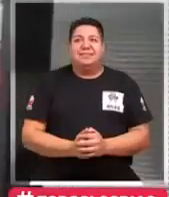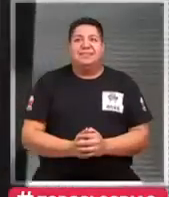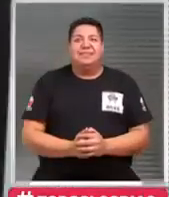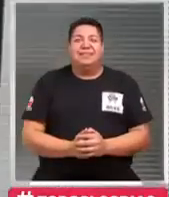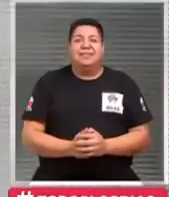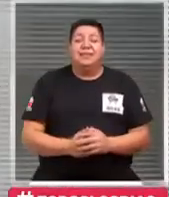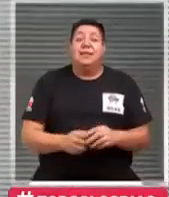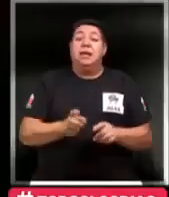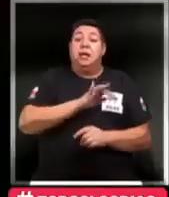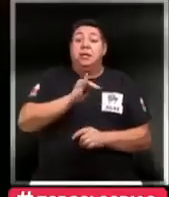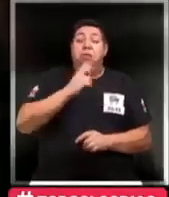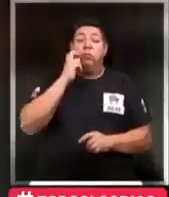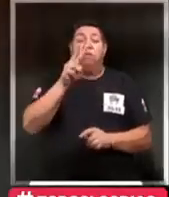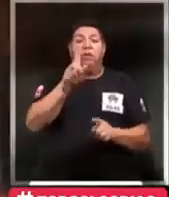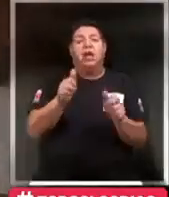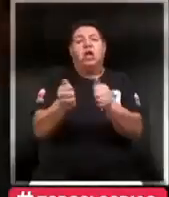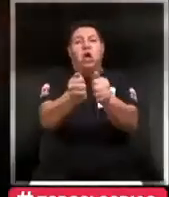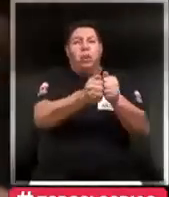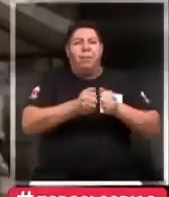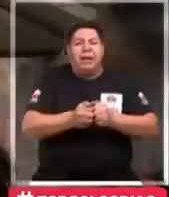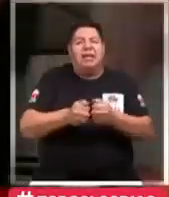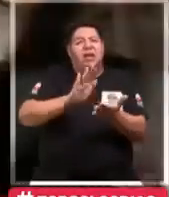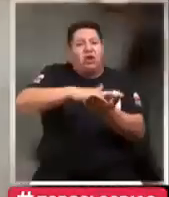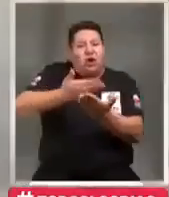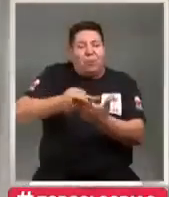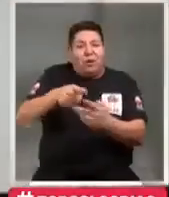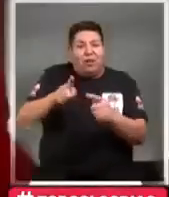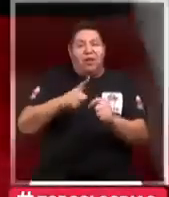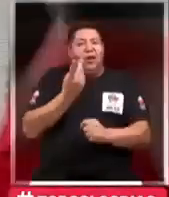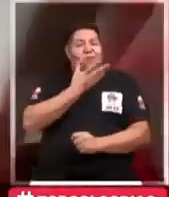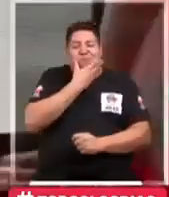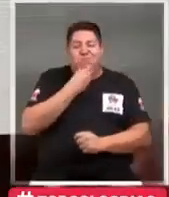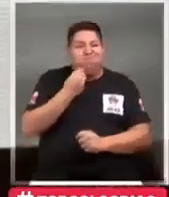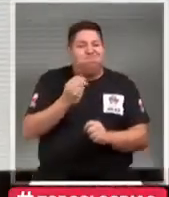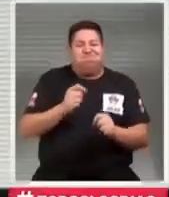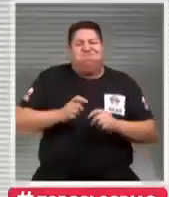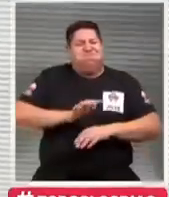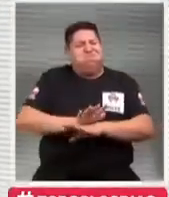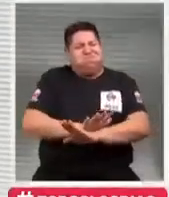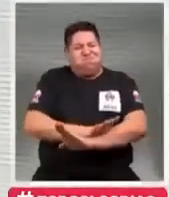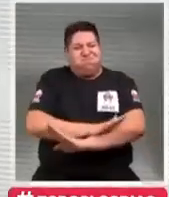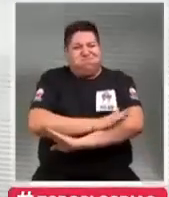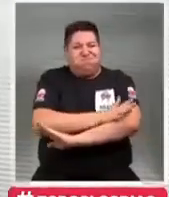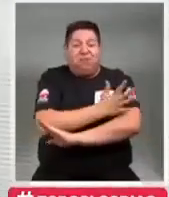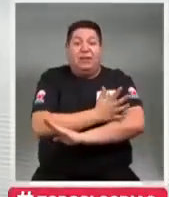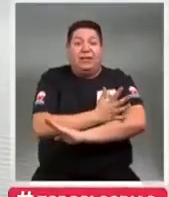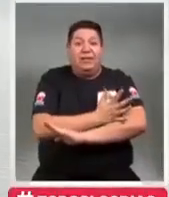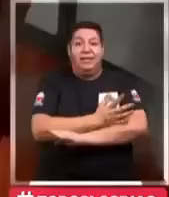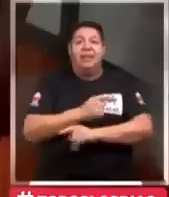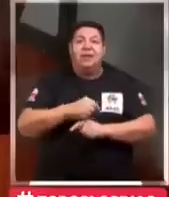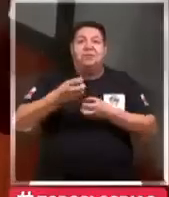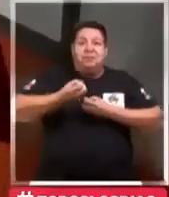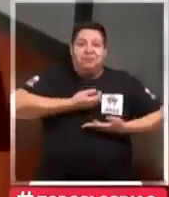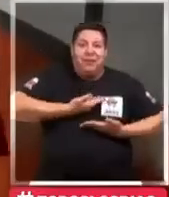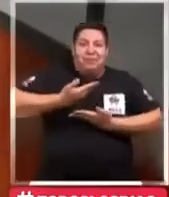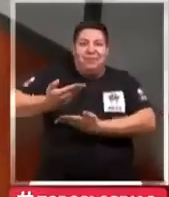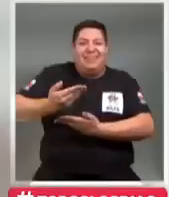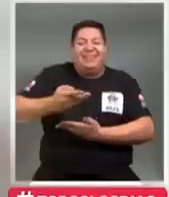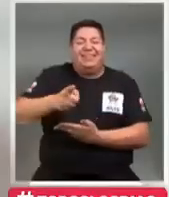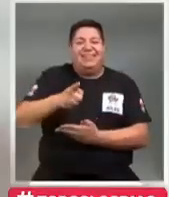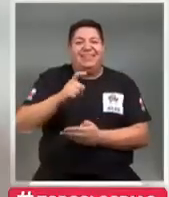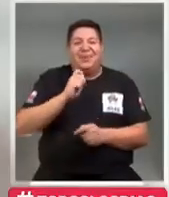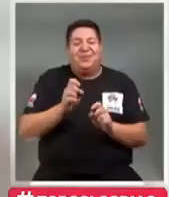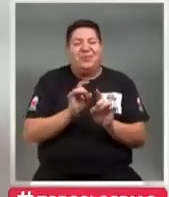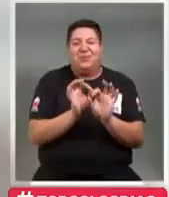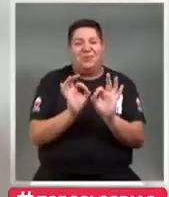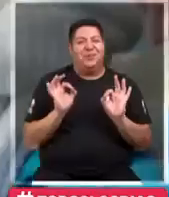está. Volver a ver a mis compañeros. Fue muy hermoso. Y la bienvenida fue